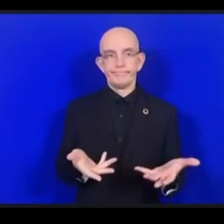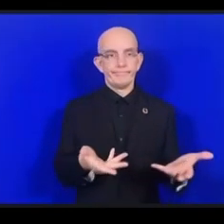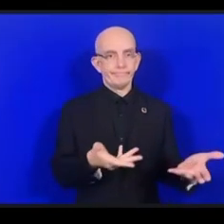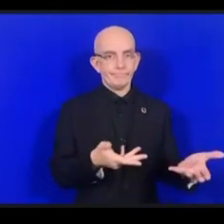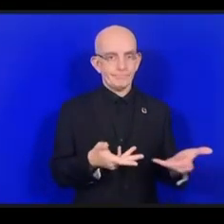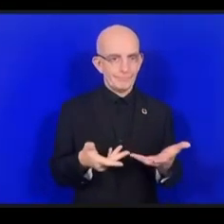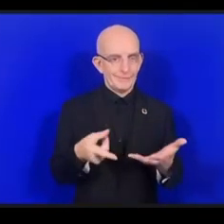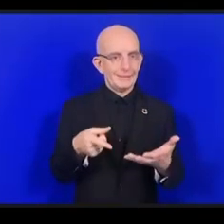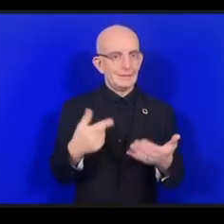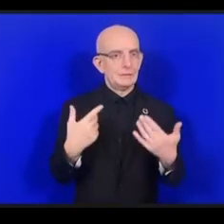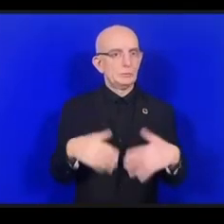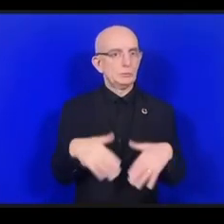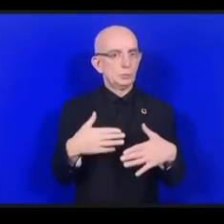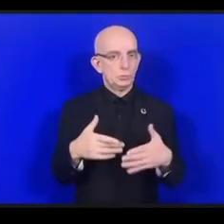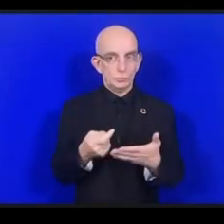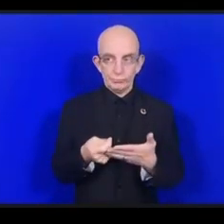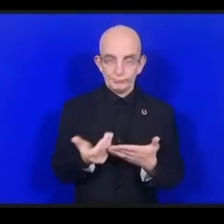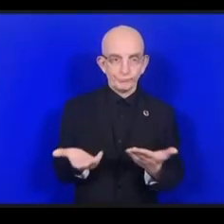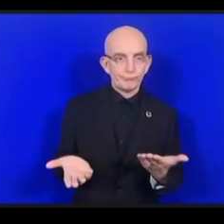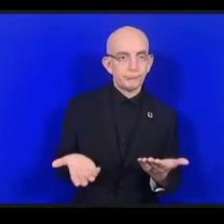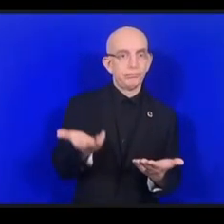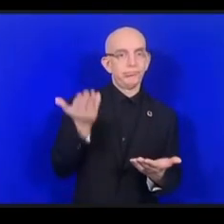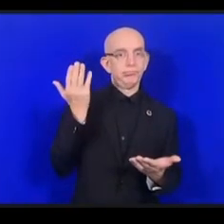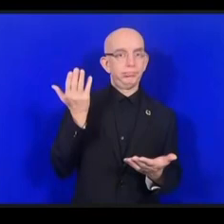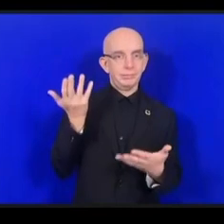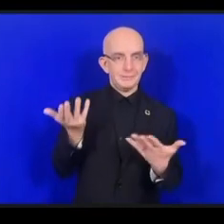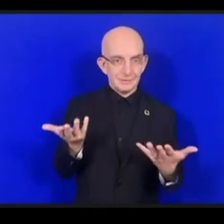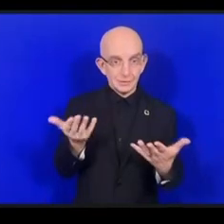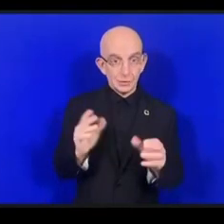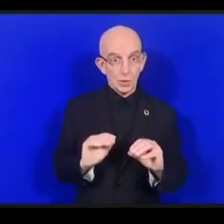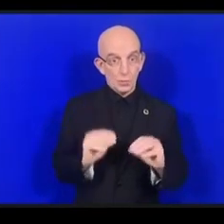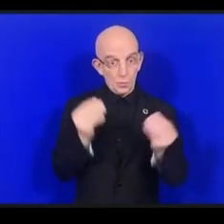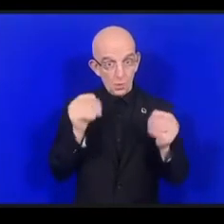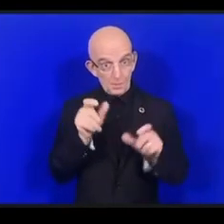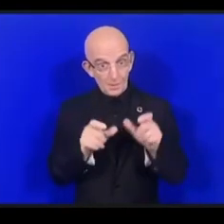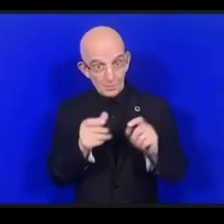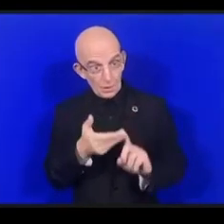caro y para los jóvenes esto es una enorme